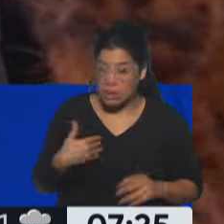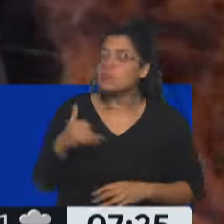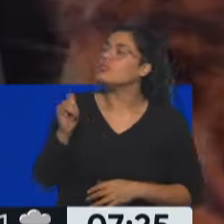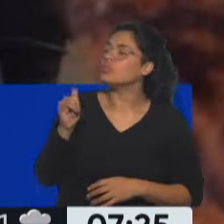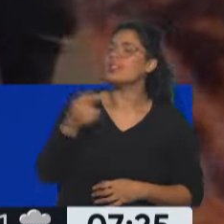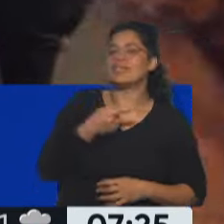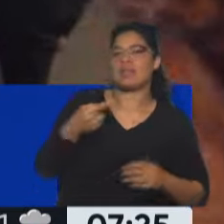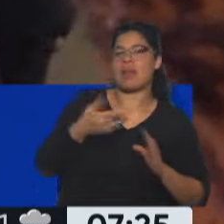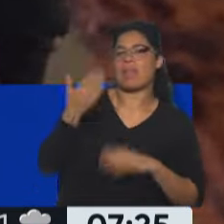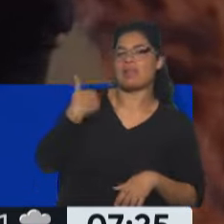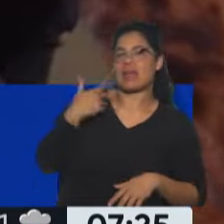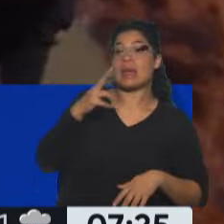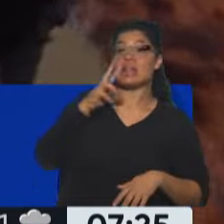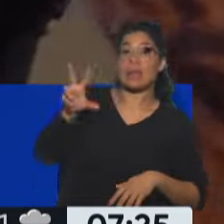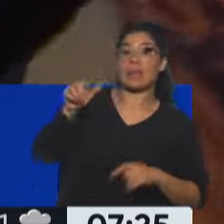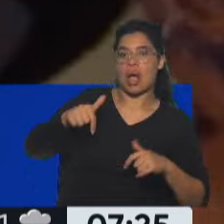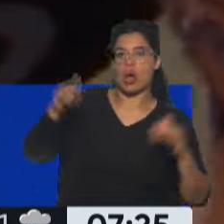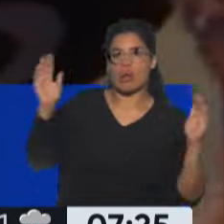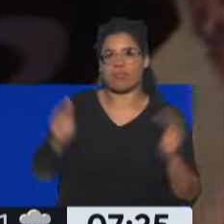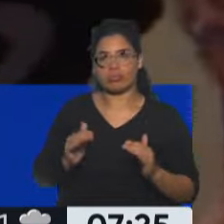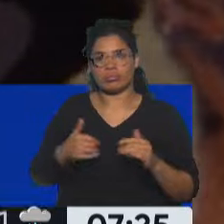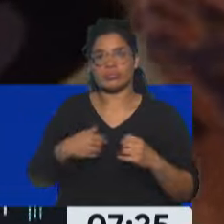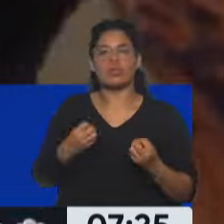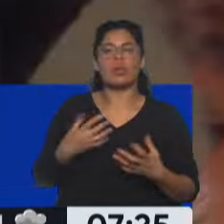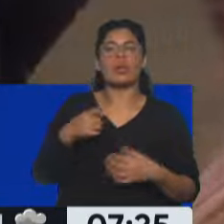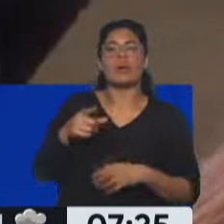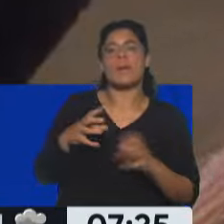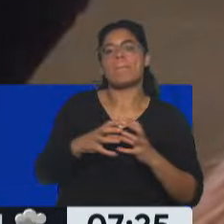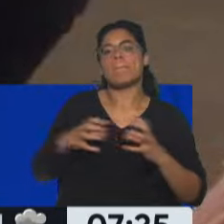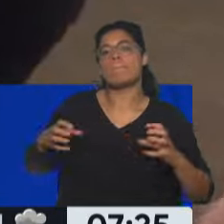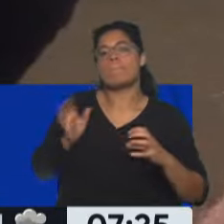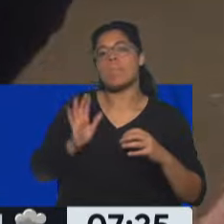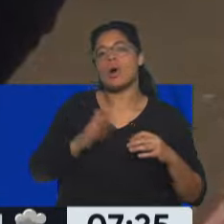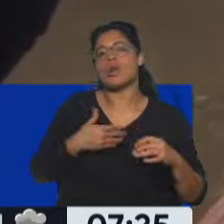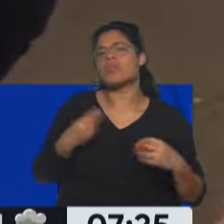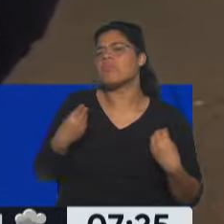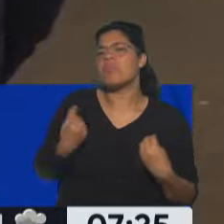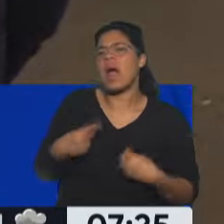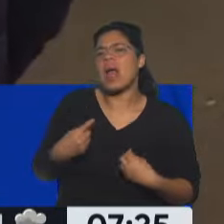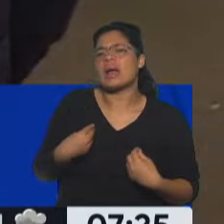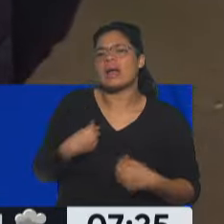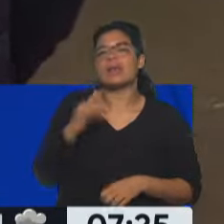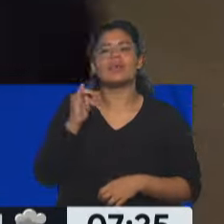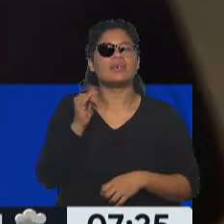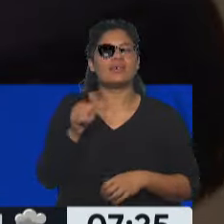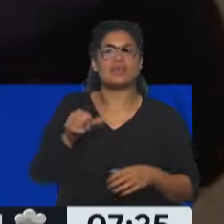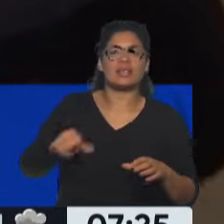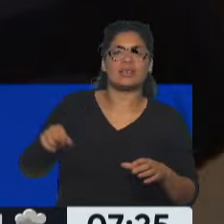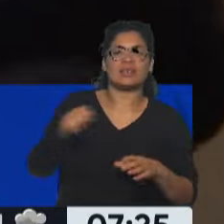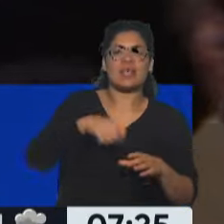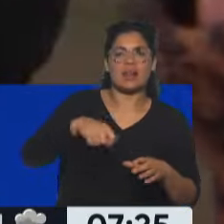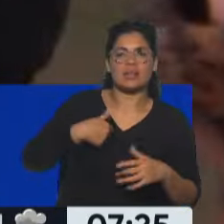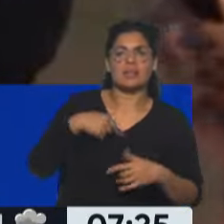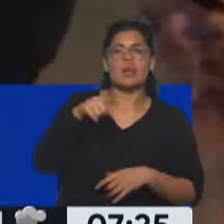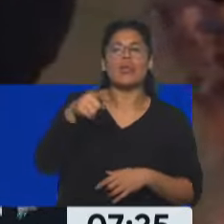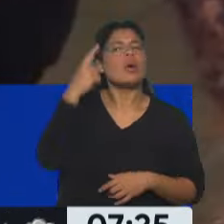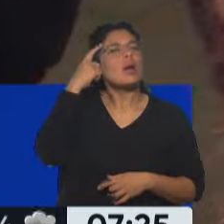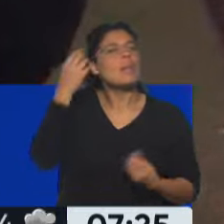vinimos y estaban 3.000. ¿Qué se puede hacer con el morroncito? ¿Acompañar una salsa? Sí. ¿Sí? Sí. ¿Conviene venir al mercado